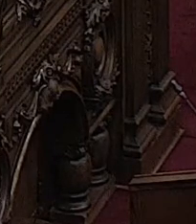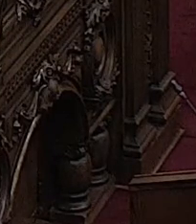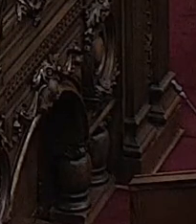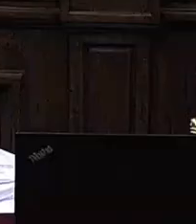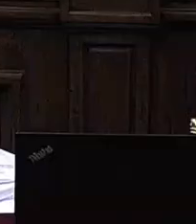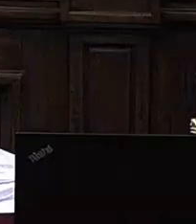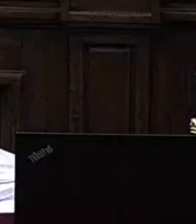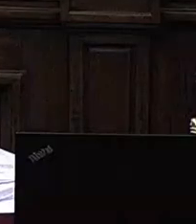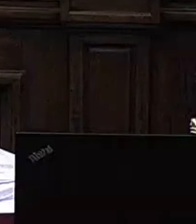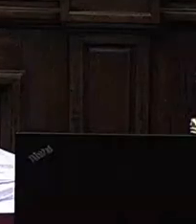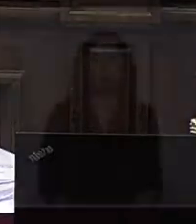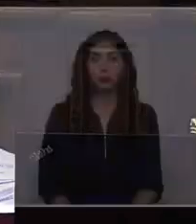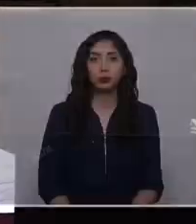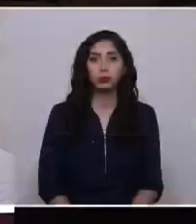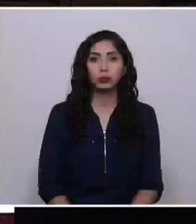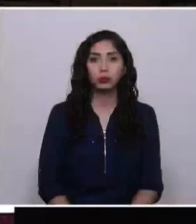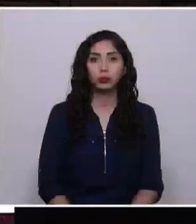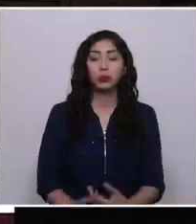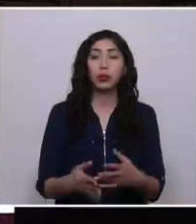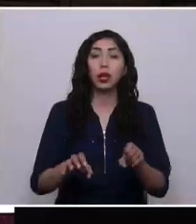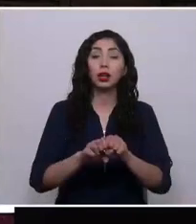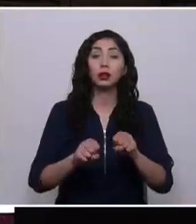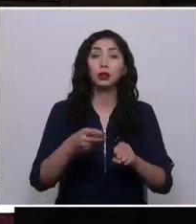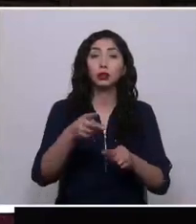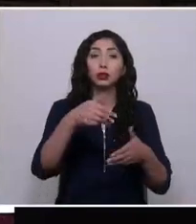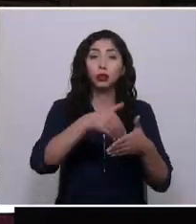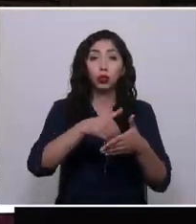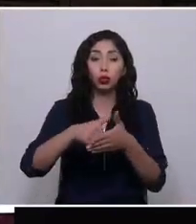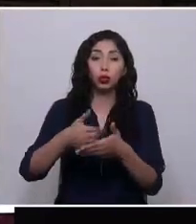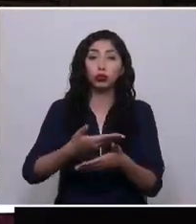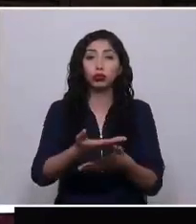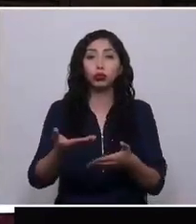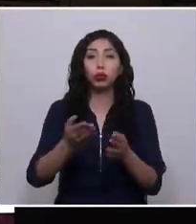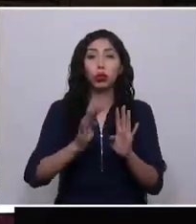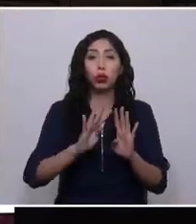Han emitido su voto, señoras y señores convencionales.